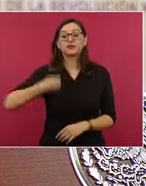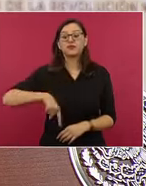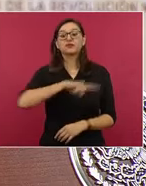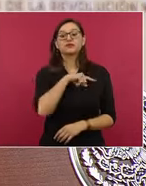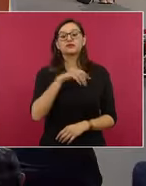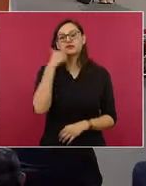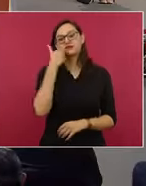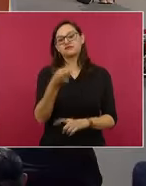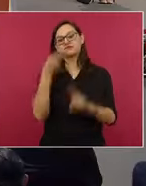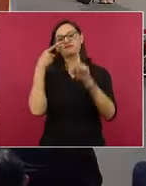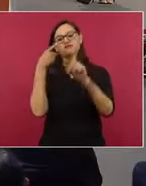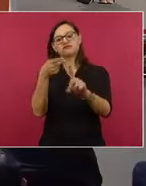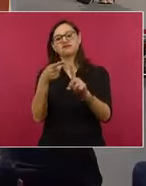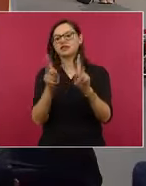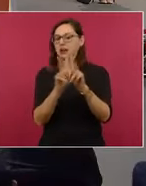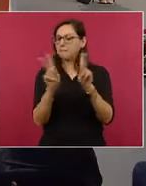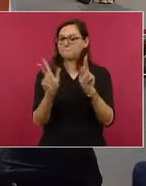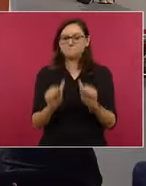Esa es nuestra postura.